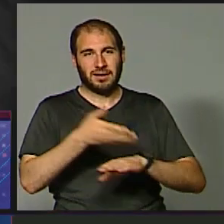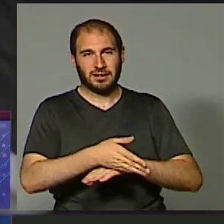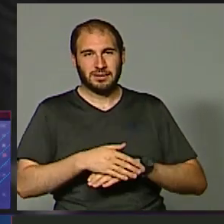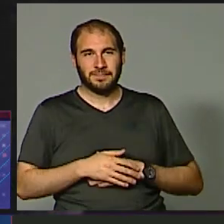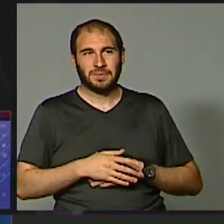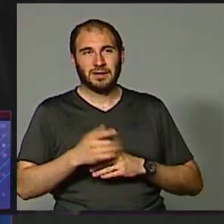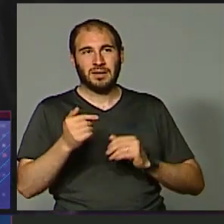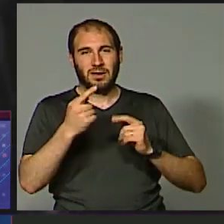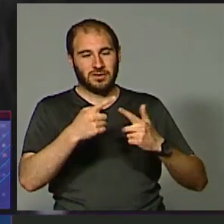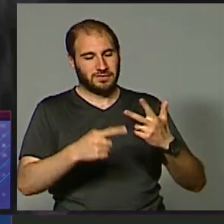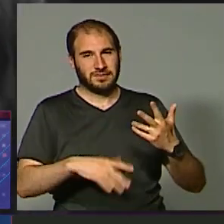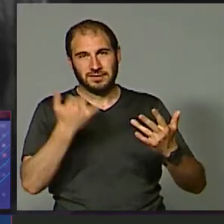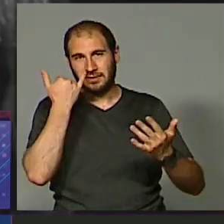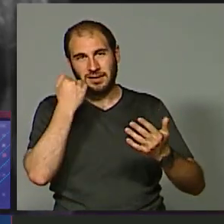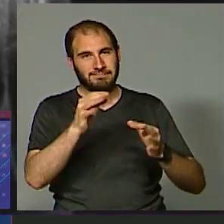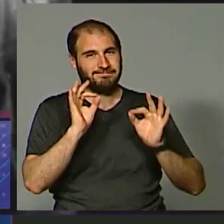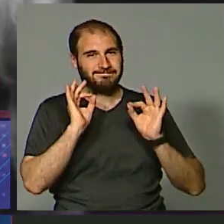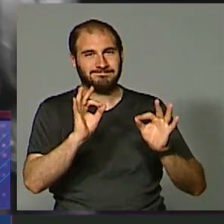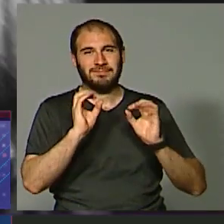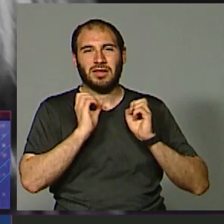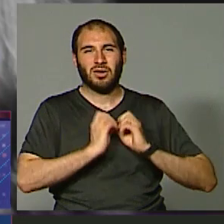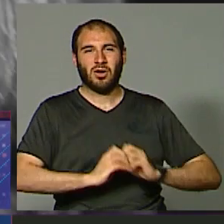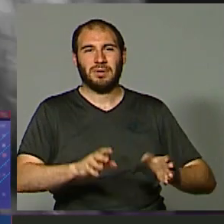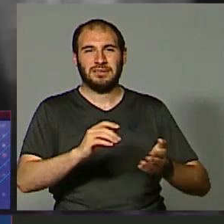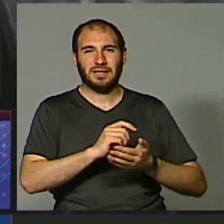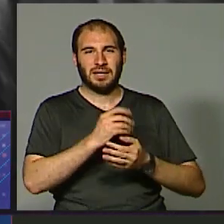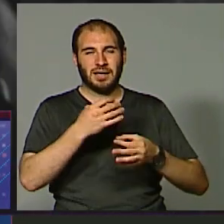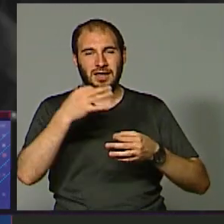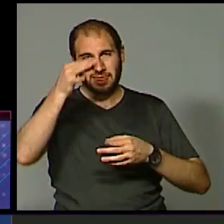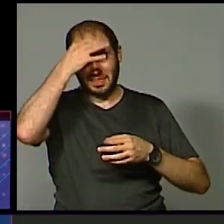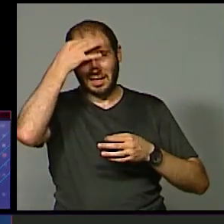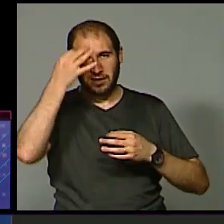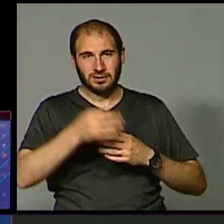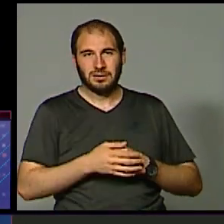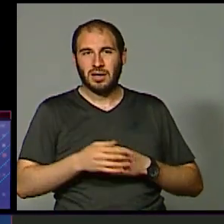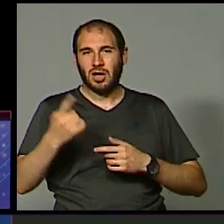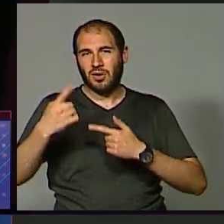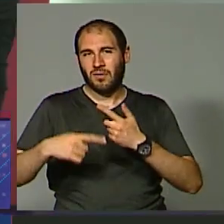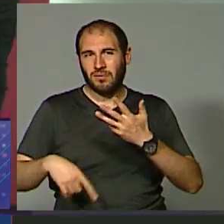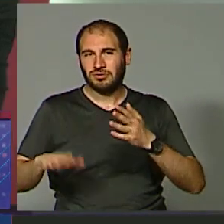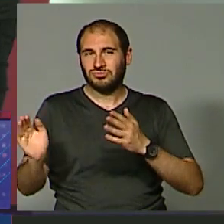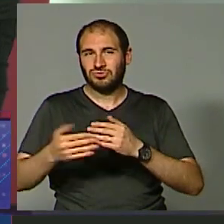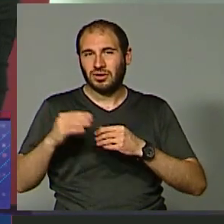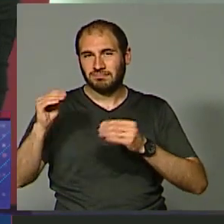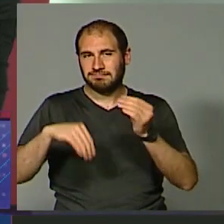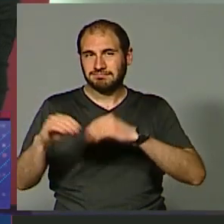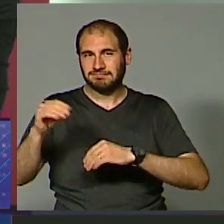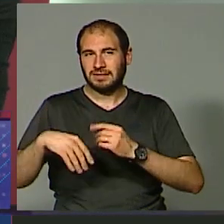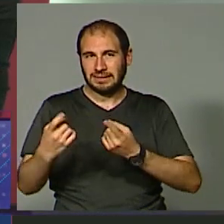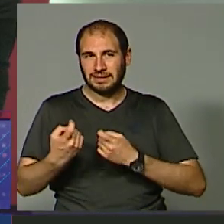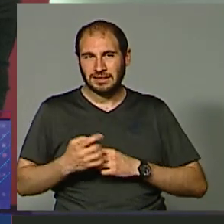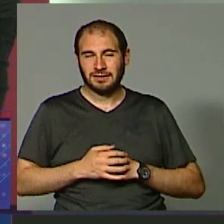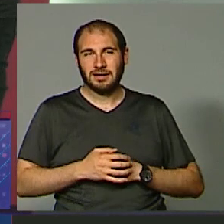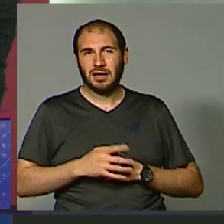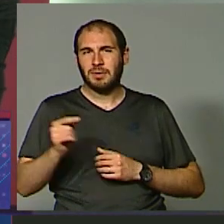que ya tenía todo lo que necesitaba para empezar con la obra y bueno, y así todos los condimentos que eran necesarios, ¿no? Para todos empezar los a